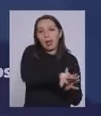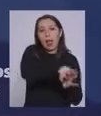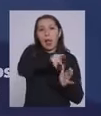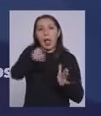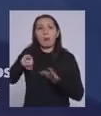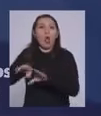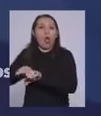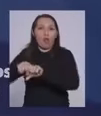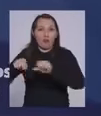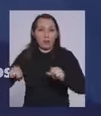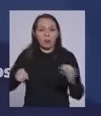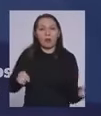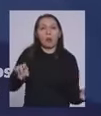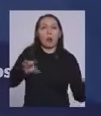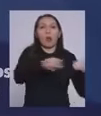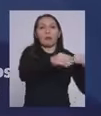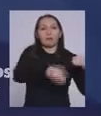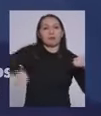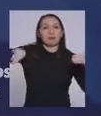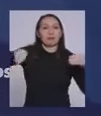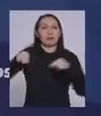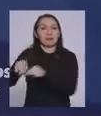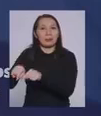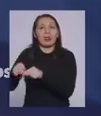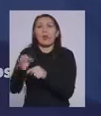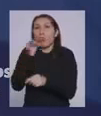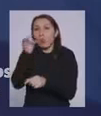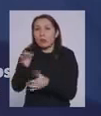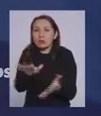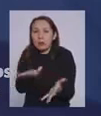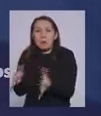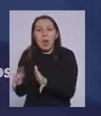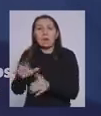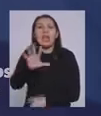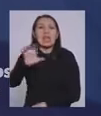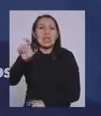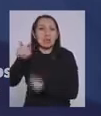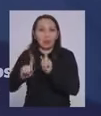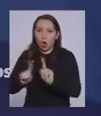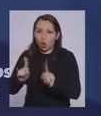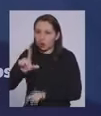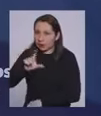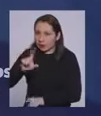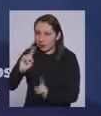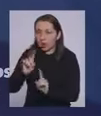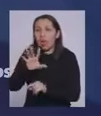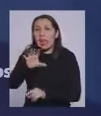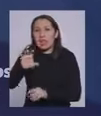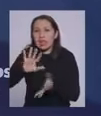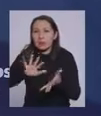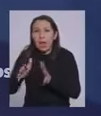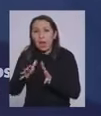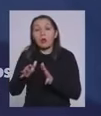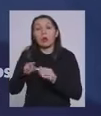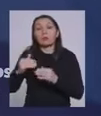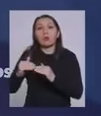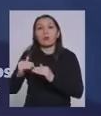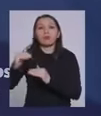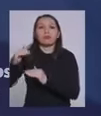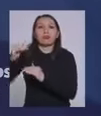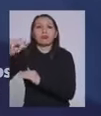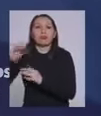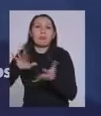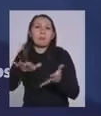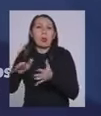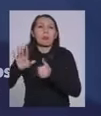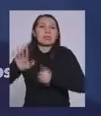caso confirmado. Y como usted dice muy bien, son aproximadamente 500, no 700. Y eso hace subir a